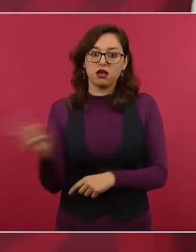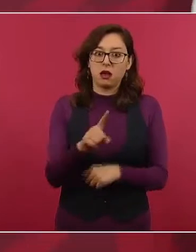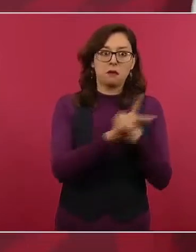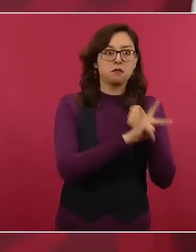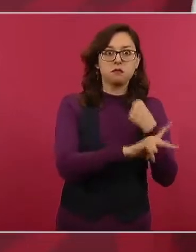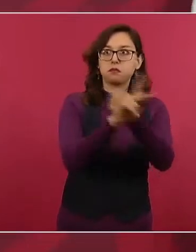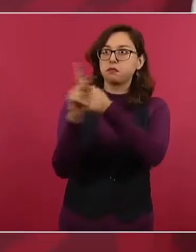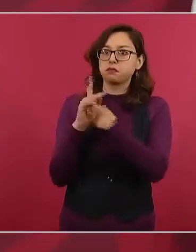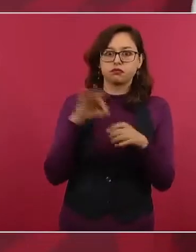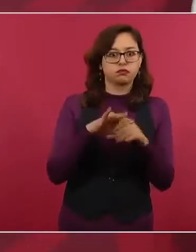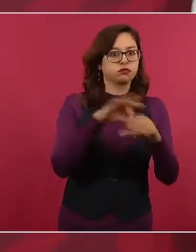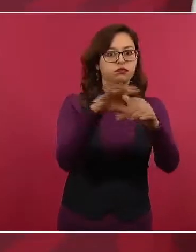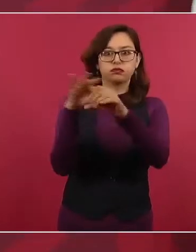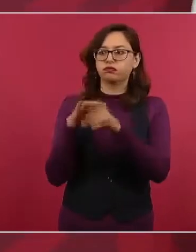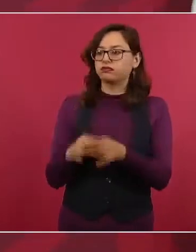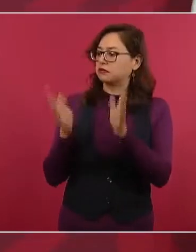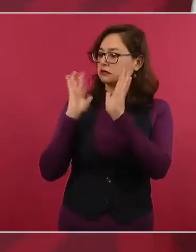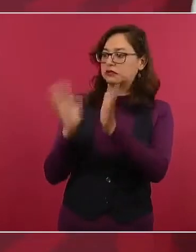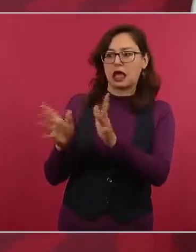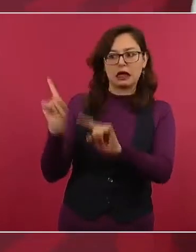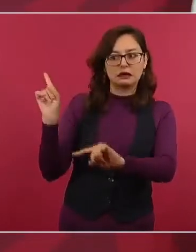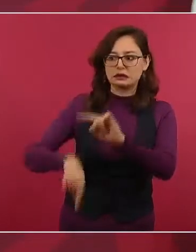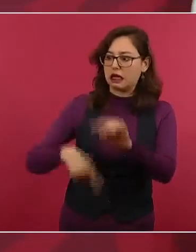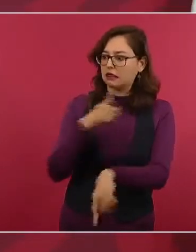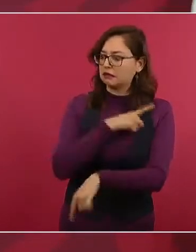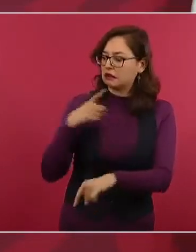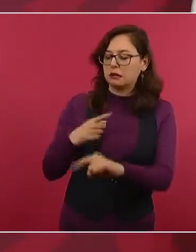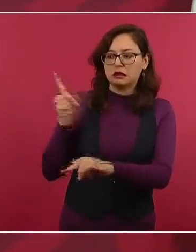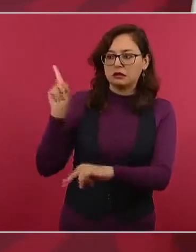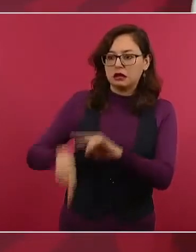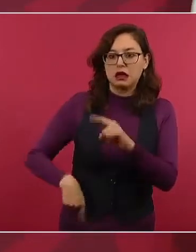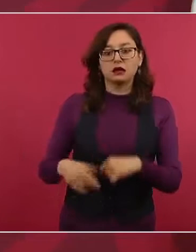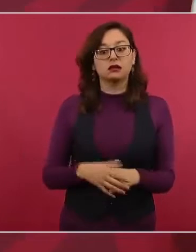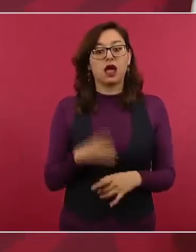Pero eso es como un ritual, cada año y ya.